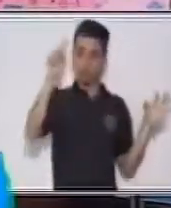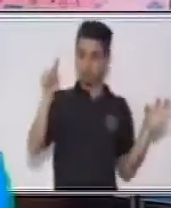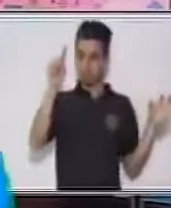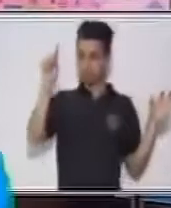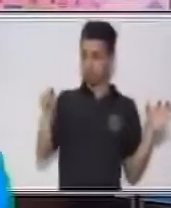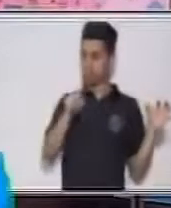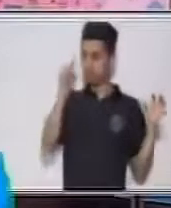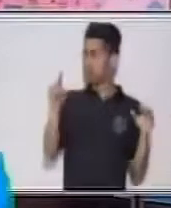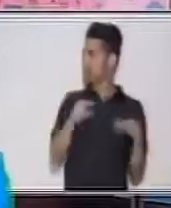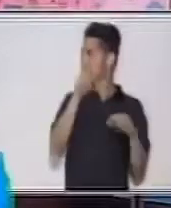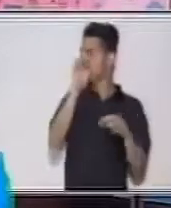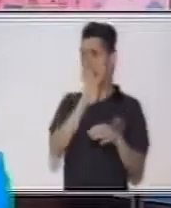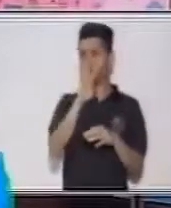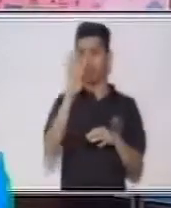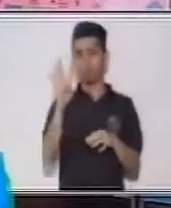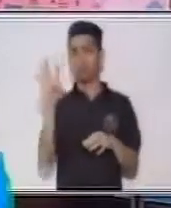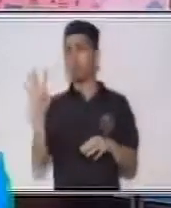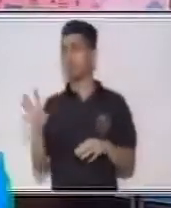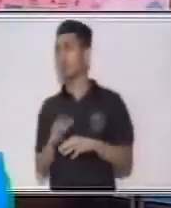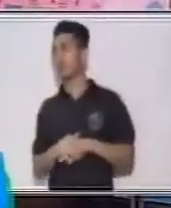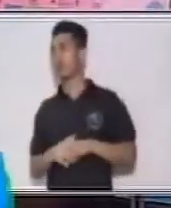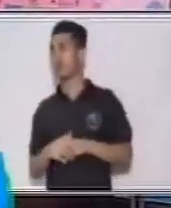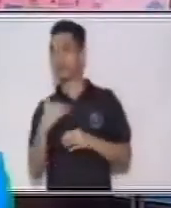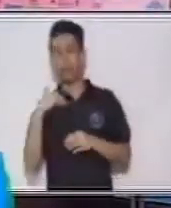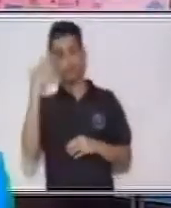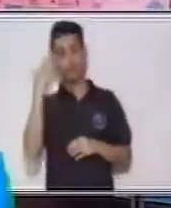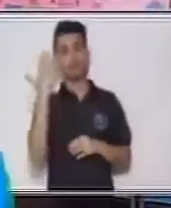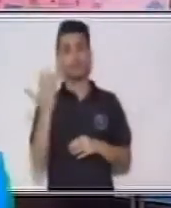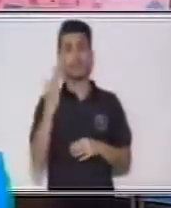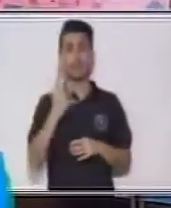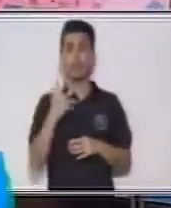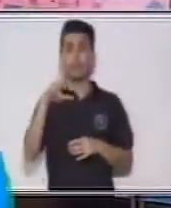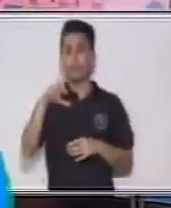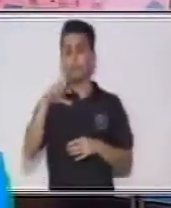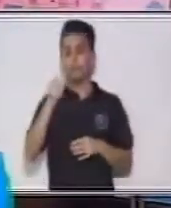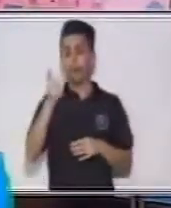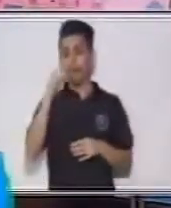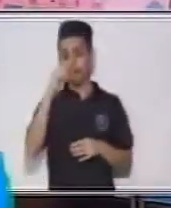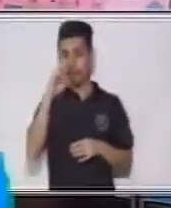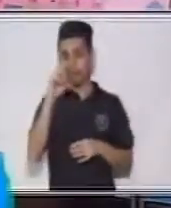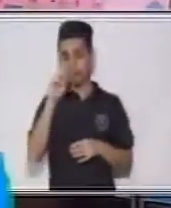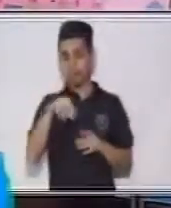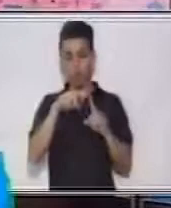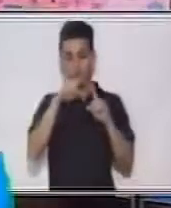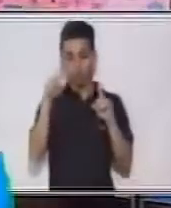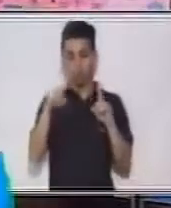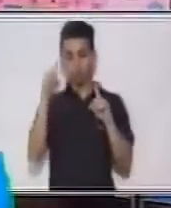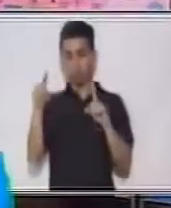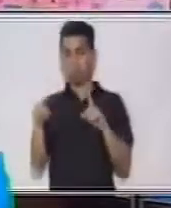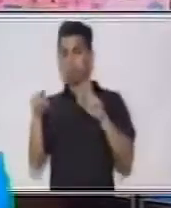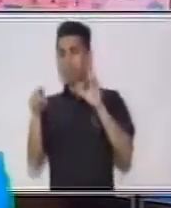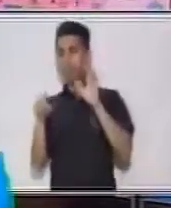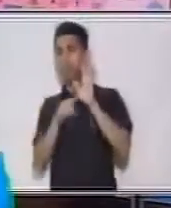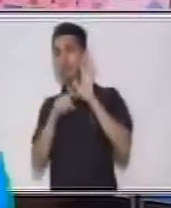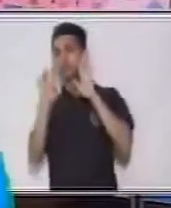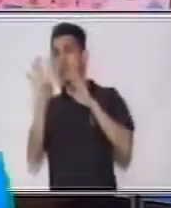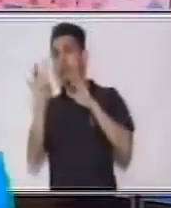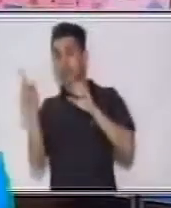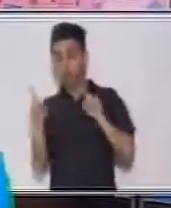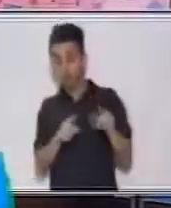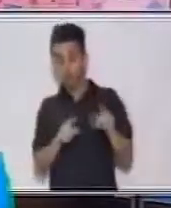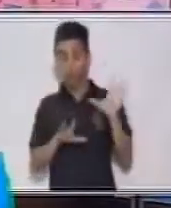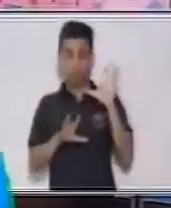y entonces ahora diríamos ya sabemos el patrón que es 4 16 minutos 4 12 12